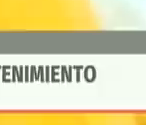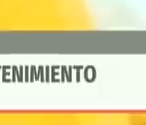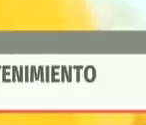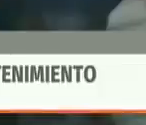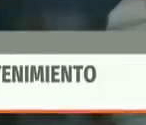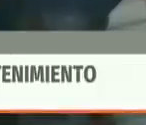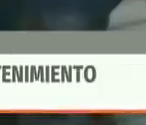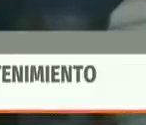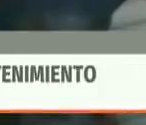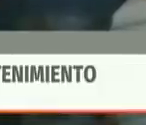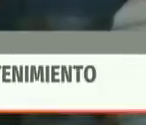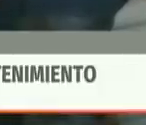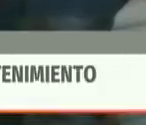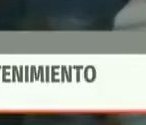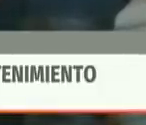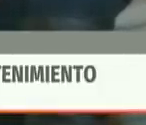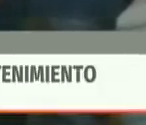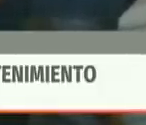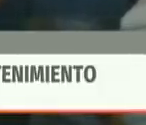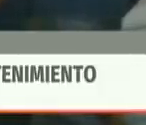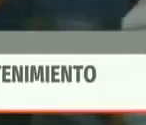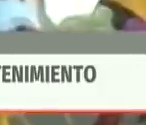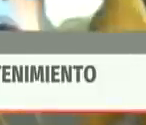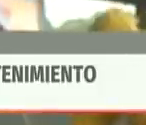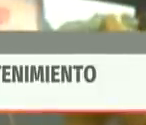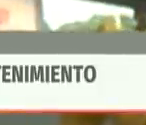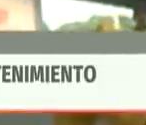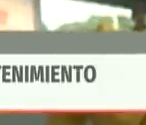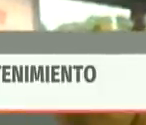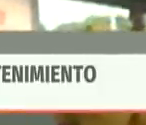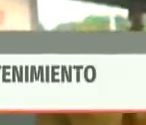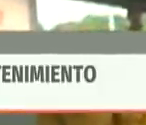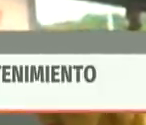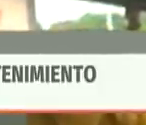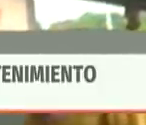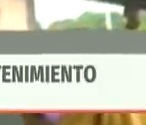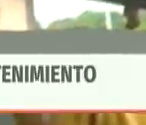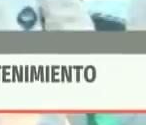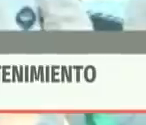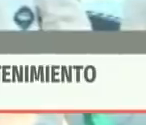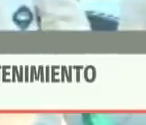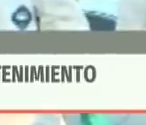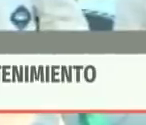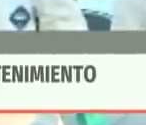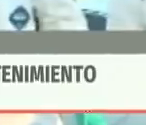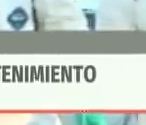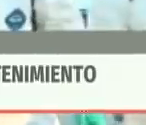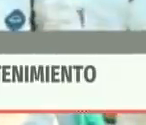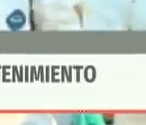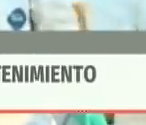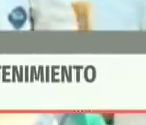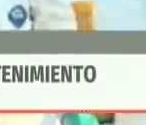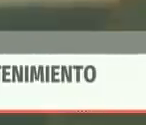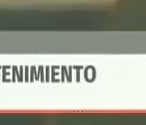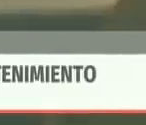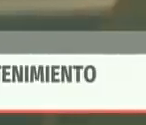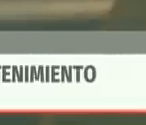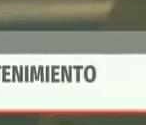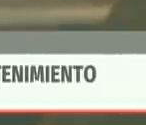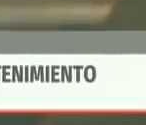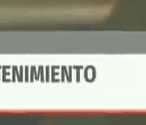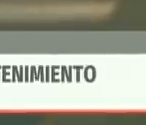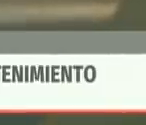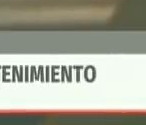571 operaciones de desinfección en diferentes espacios, en mercados, hospitales, CDI